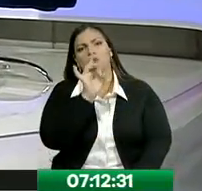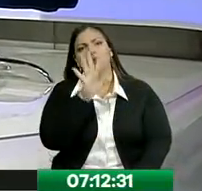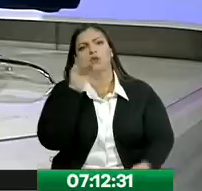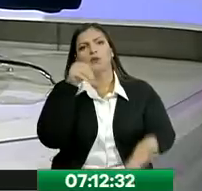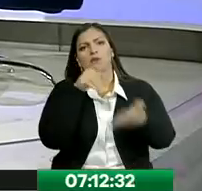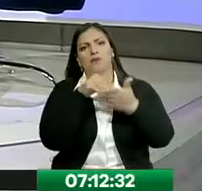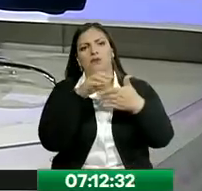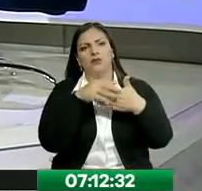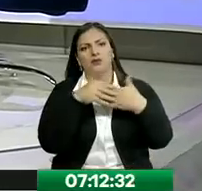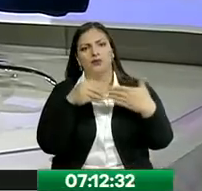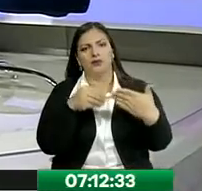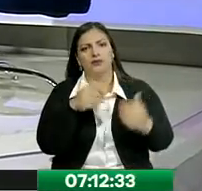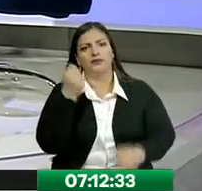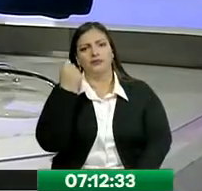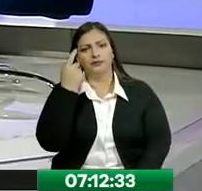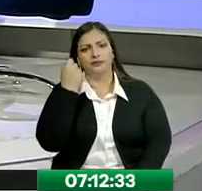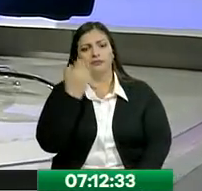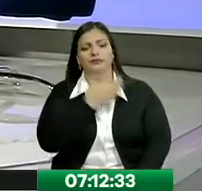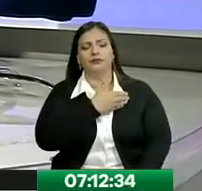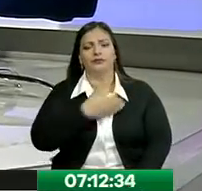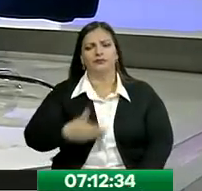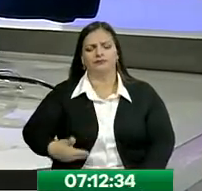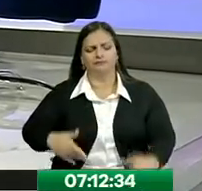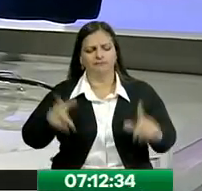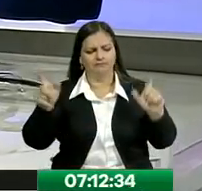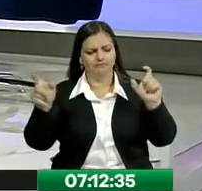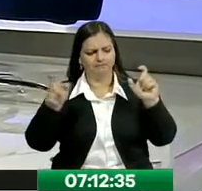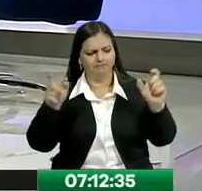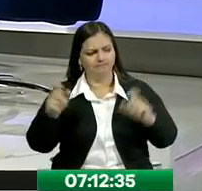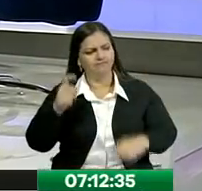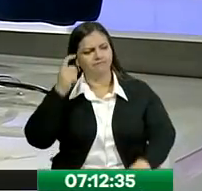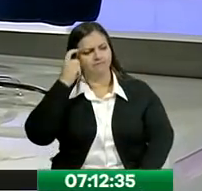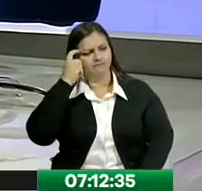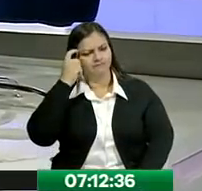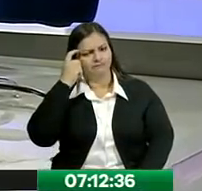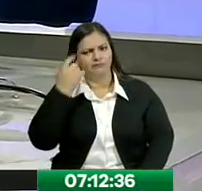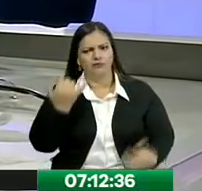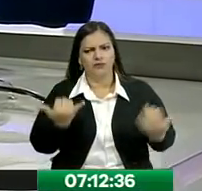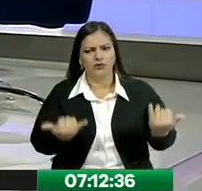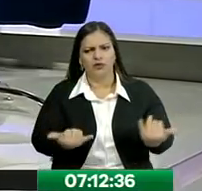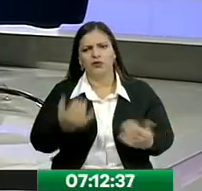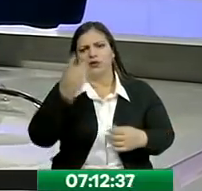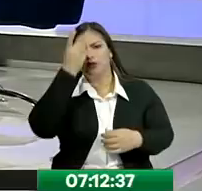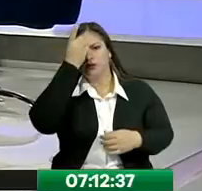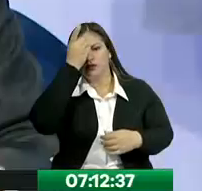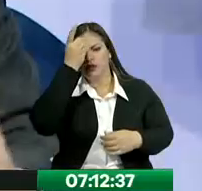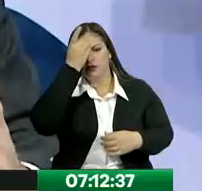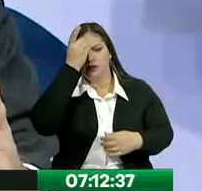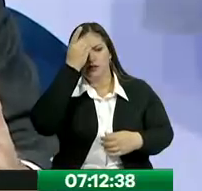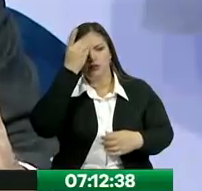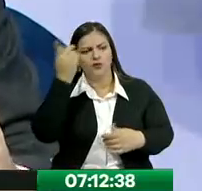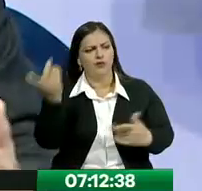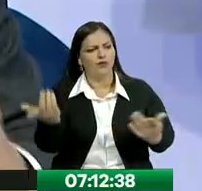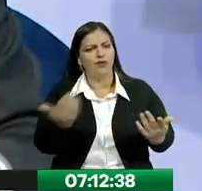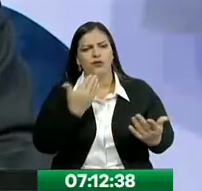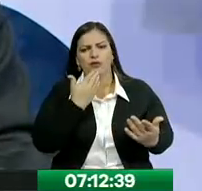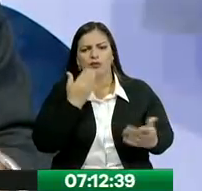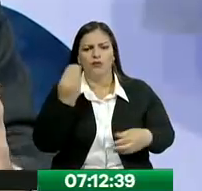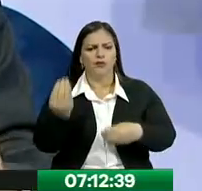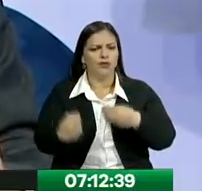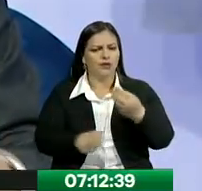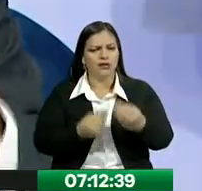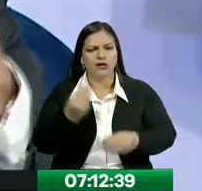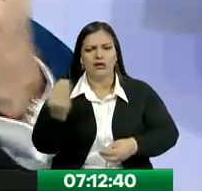en el pasado, estas que ha tomado el gobierno del presidente Moreno van en la línea correcta. Entendemos